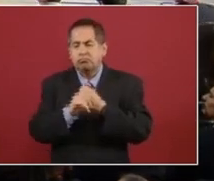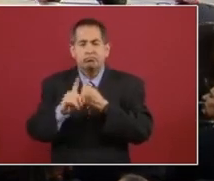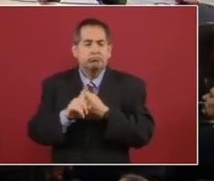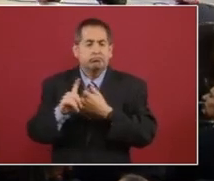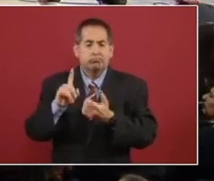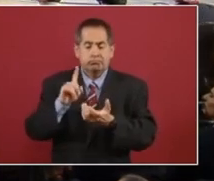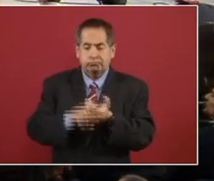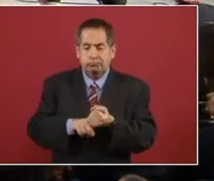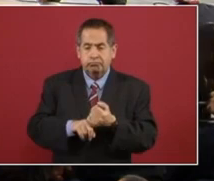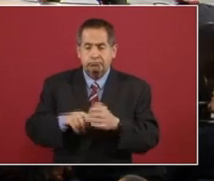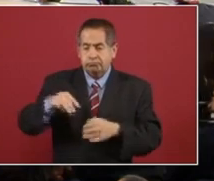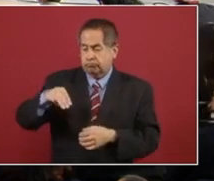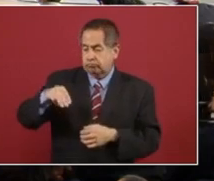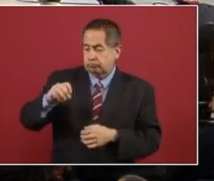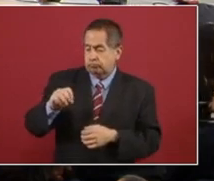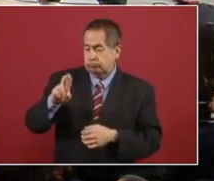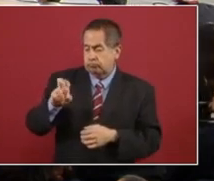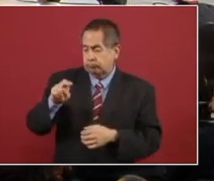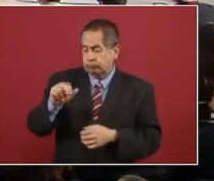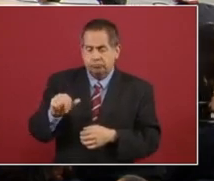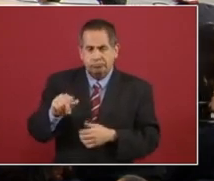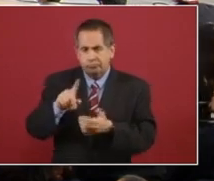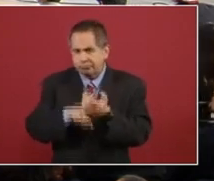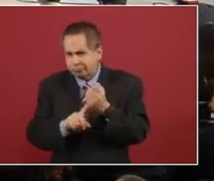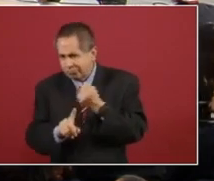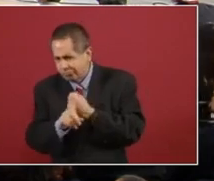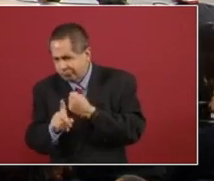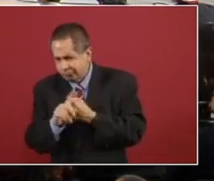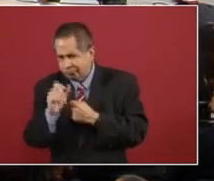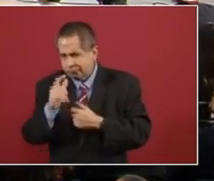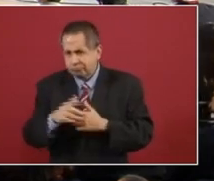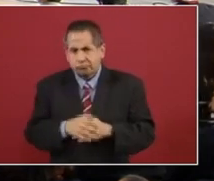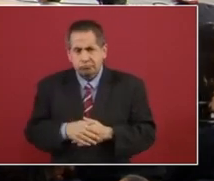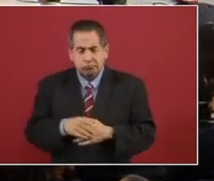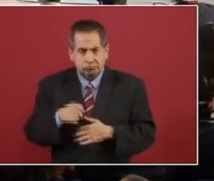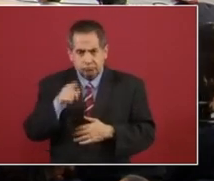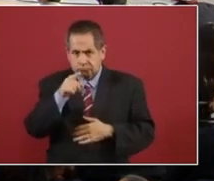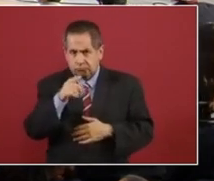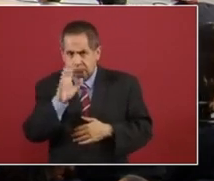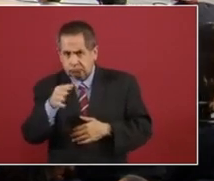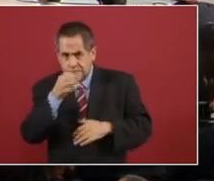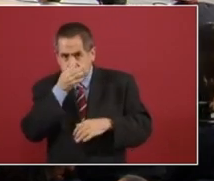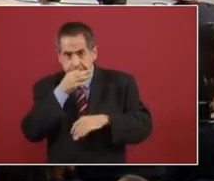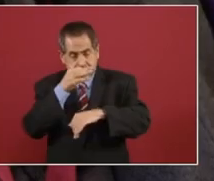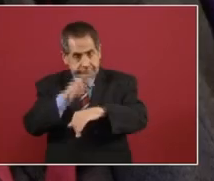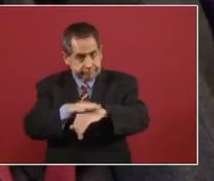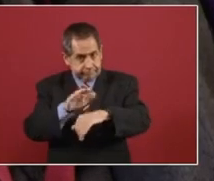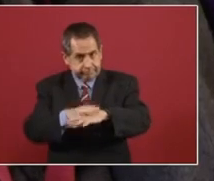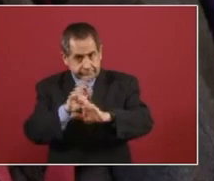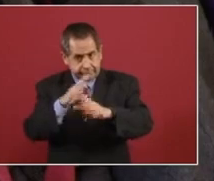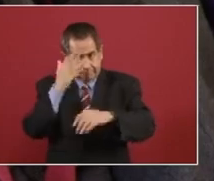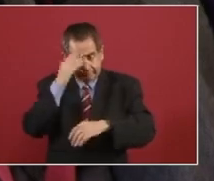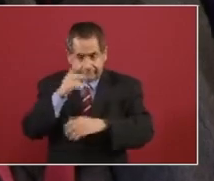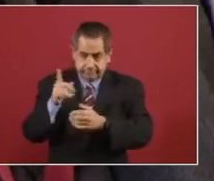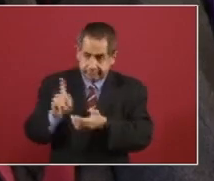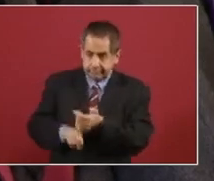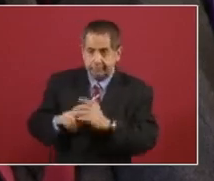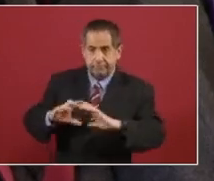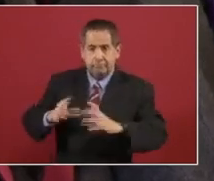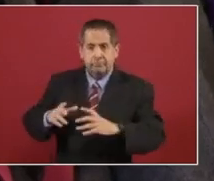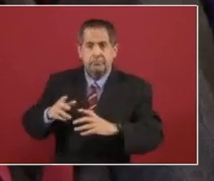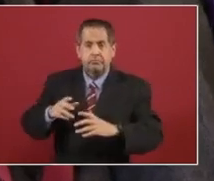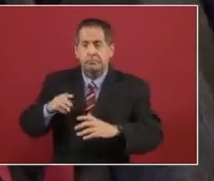problema al interior del partido de Morena. Preguntarle si pues a usted se le ha informado de esto,